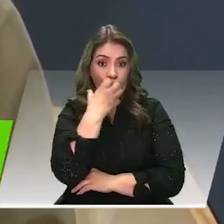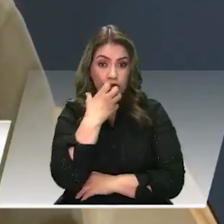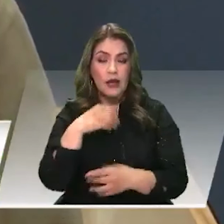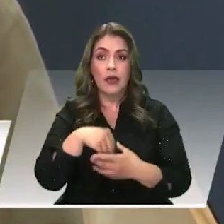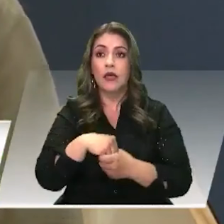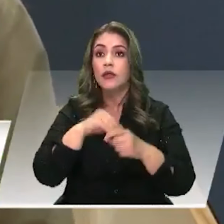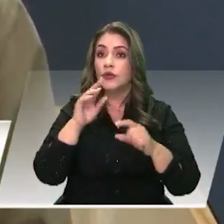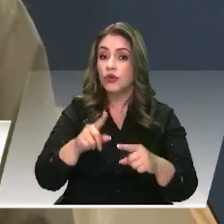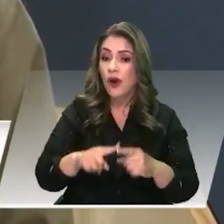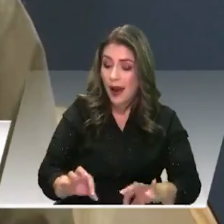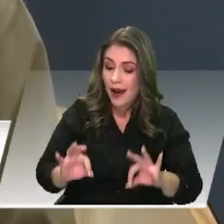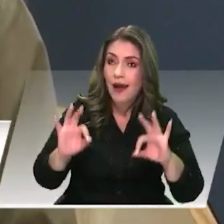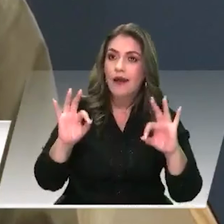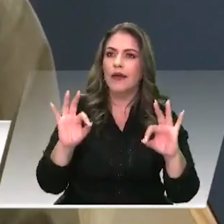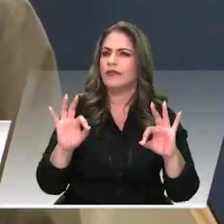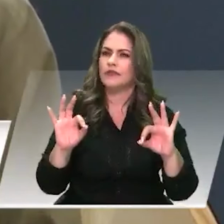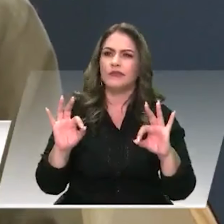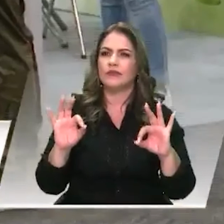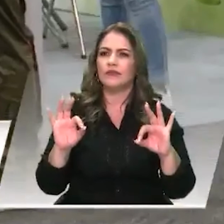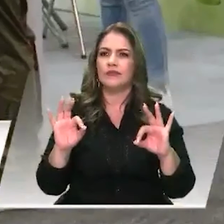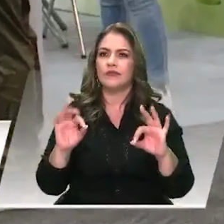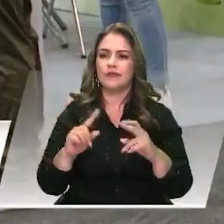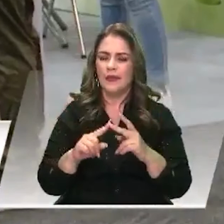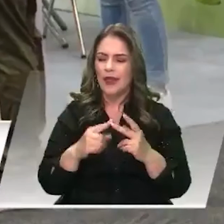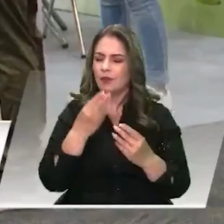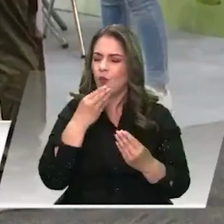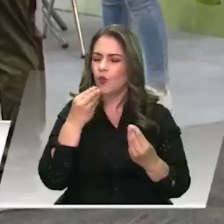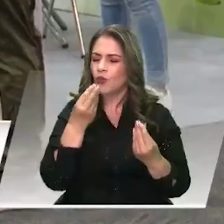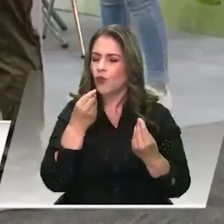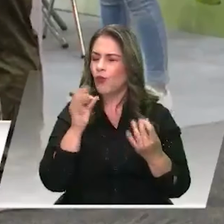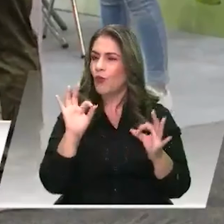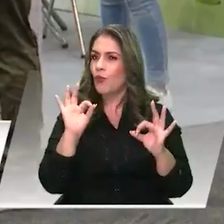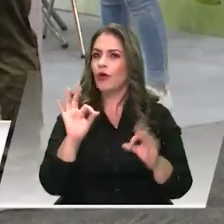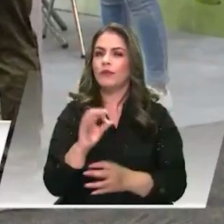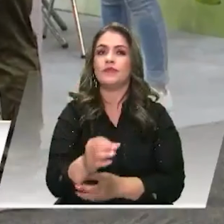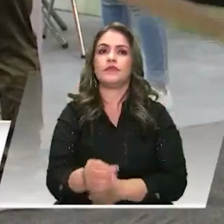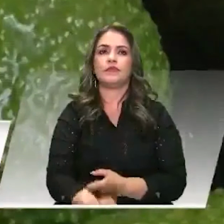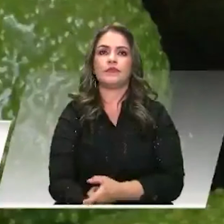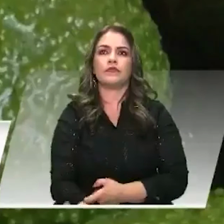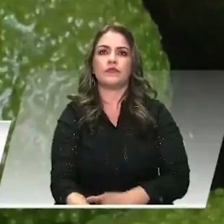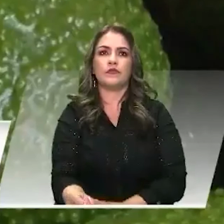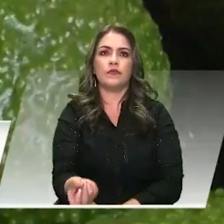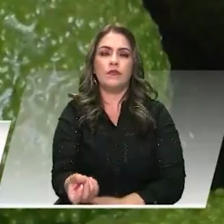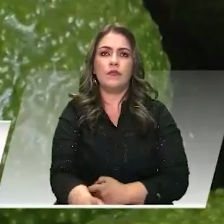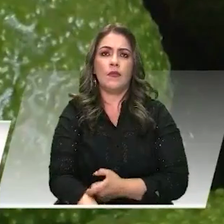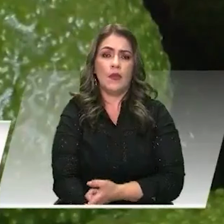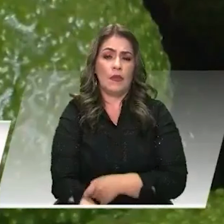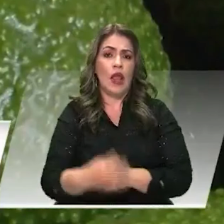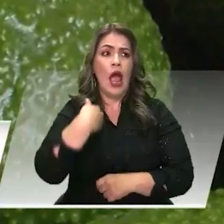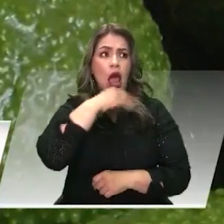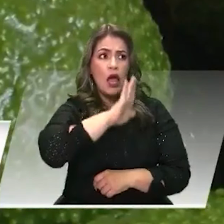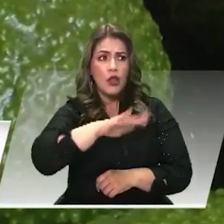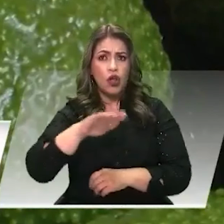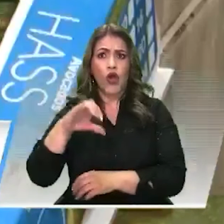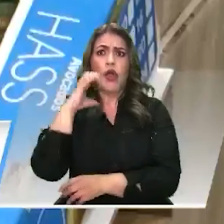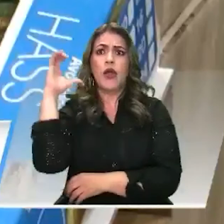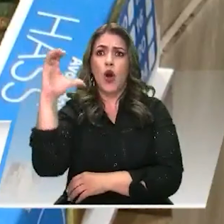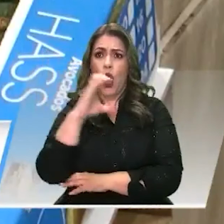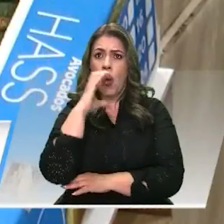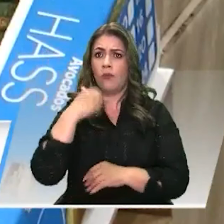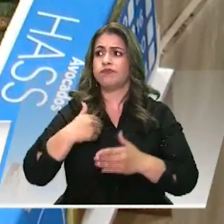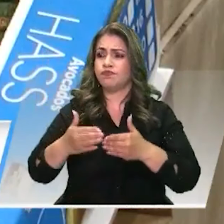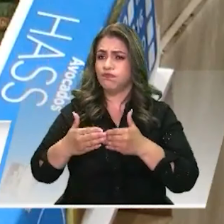calidad, sino por su sabor único. Aunque Antioquia y el país en general se están volviendo muy competitivos con este